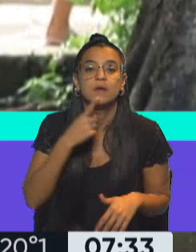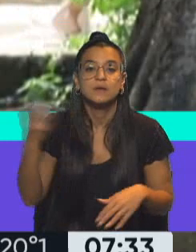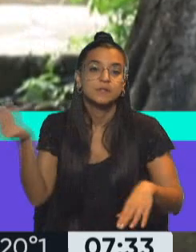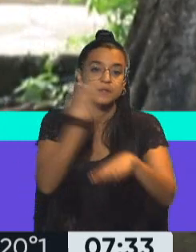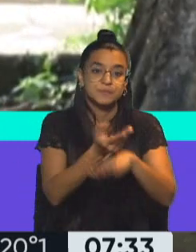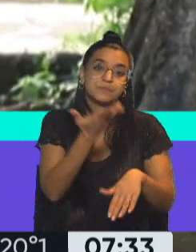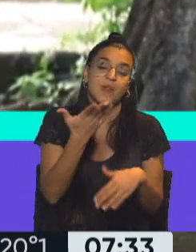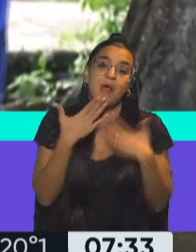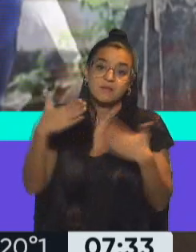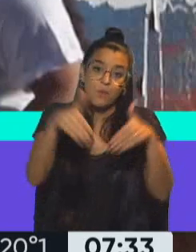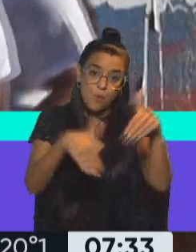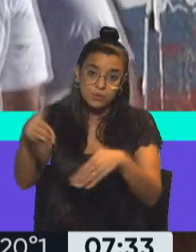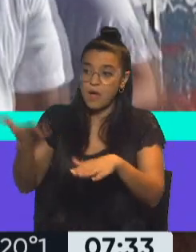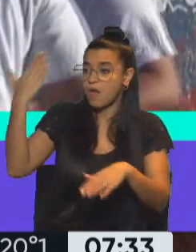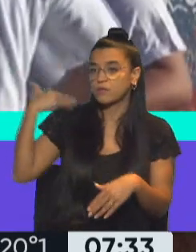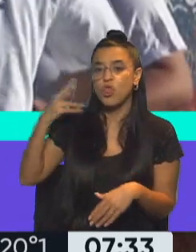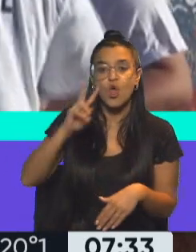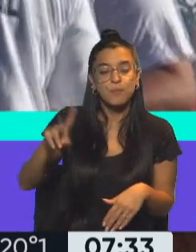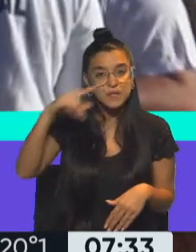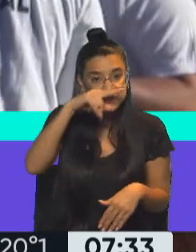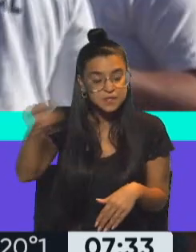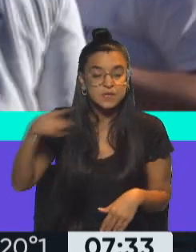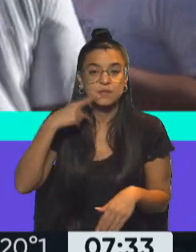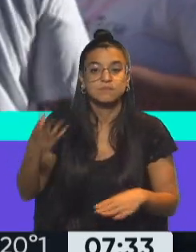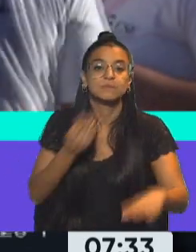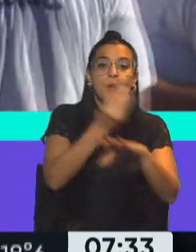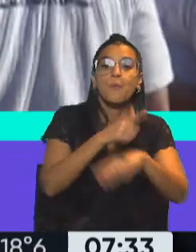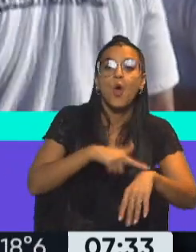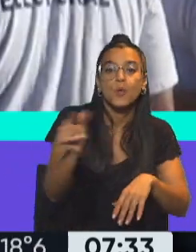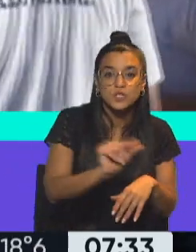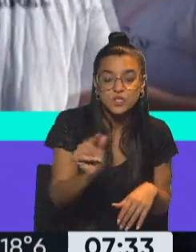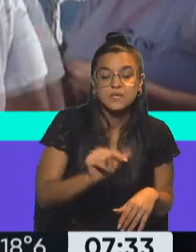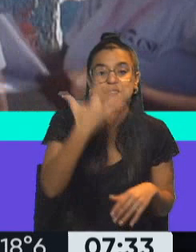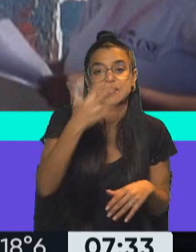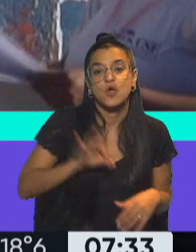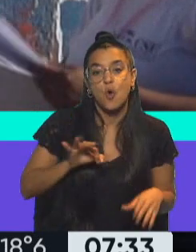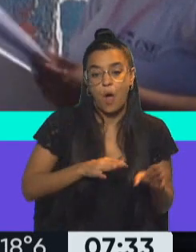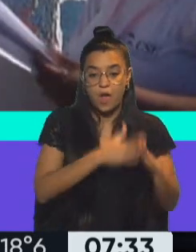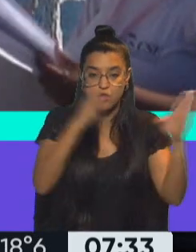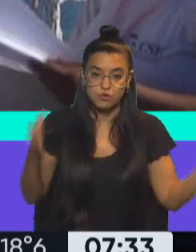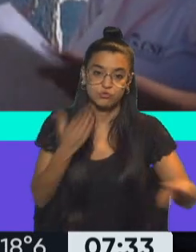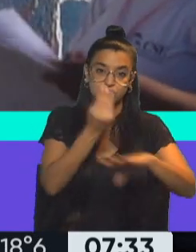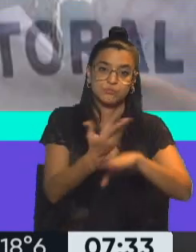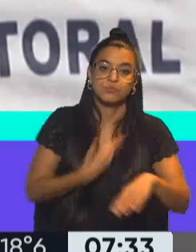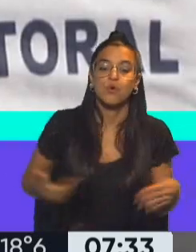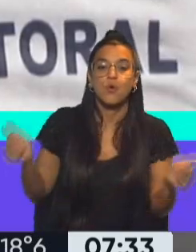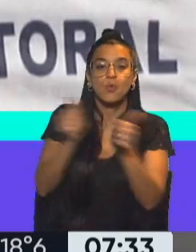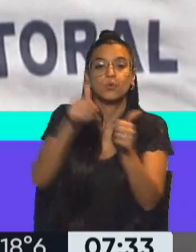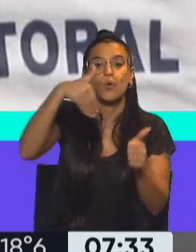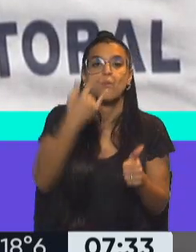por las urnas en 2007, asumirá previsiblemente otros 5 años como presidente junto a Rosario